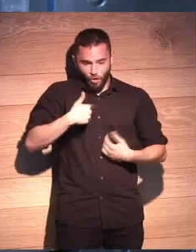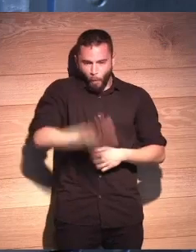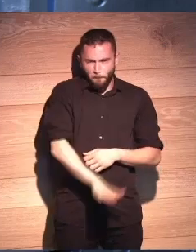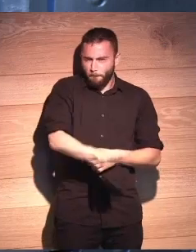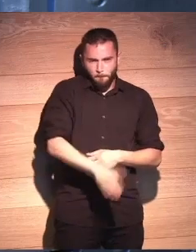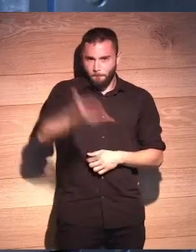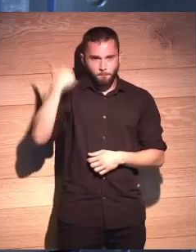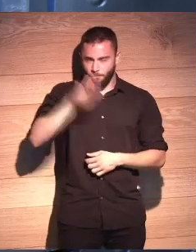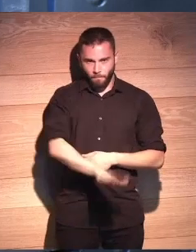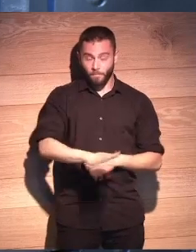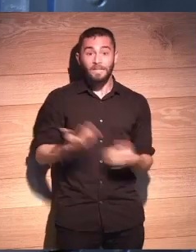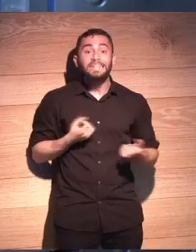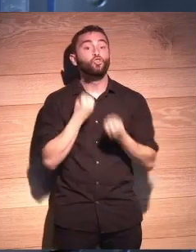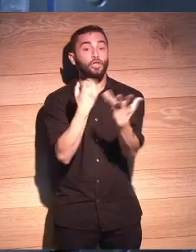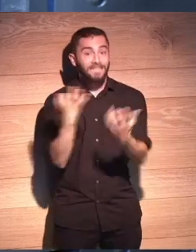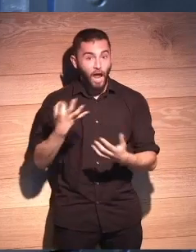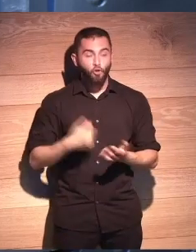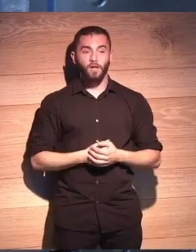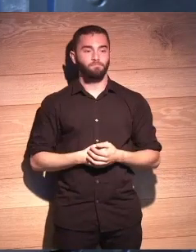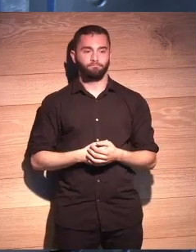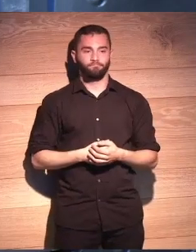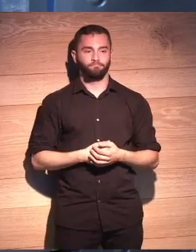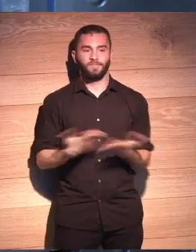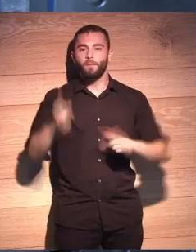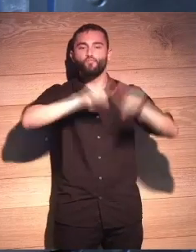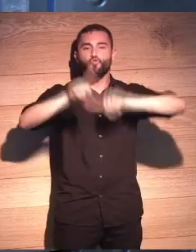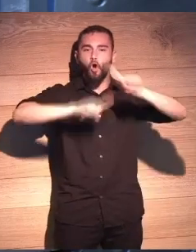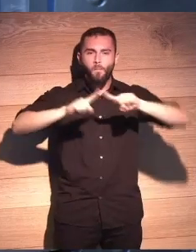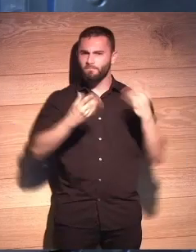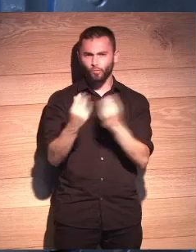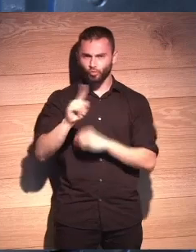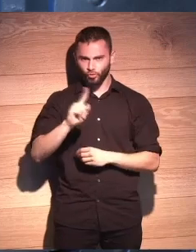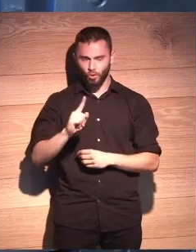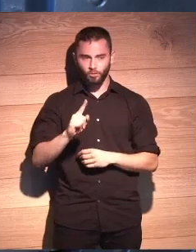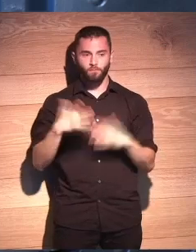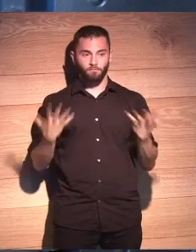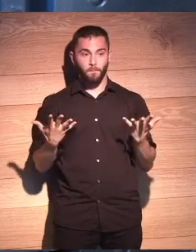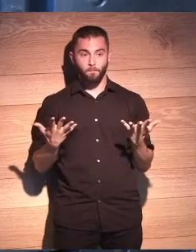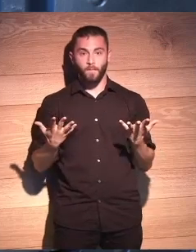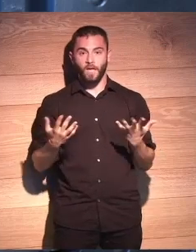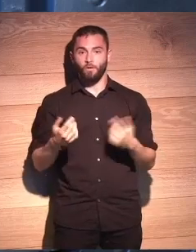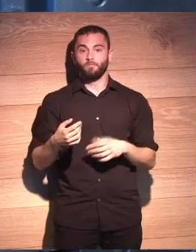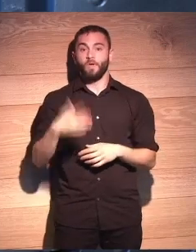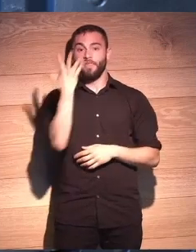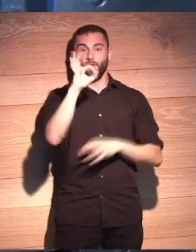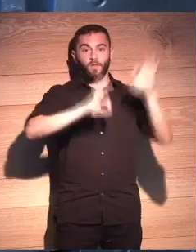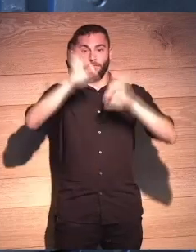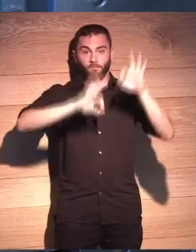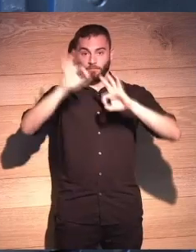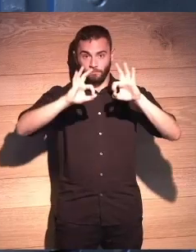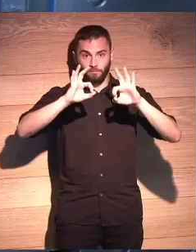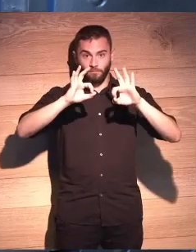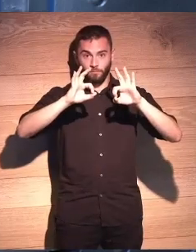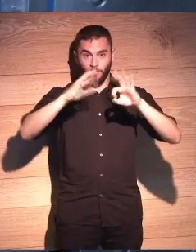les contaron que la cosa no tenía demasiado problema, pero ellos sabían que tenían un 50% de